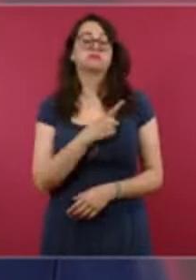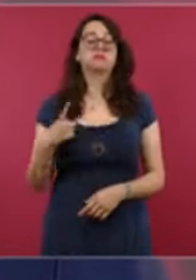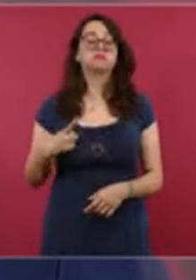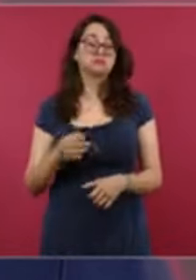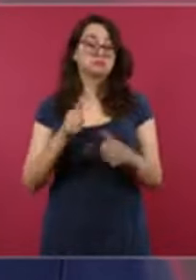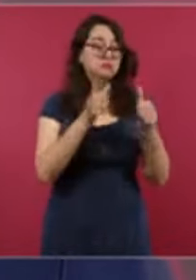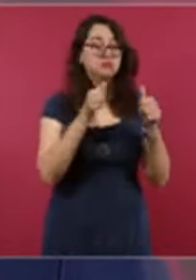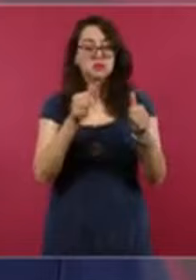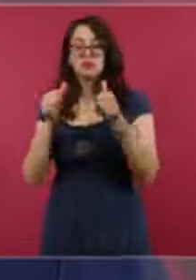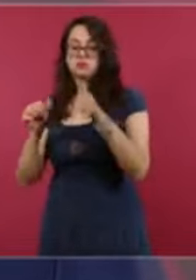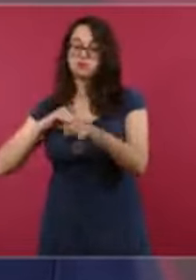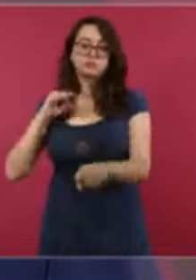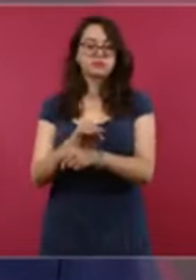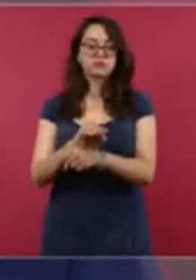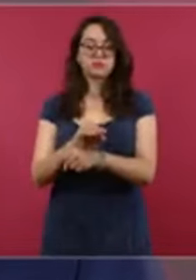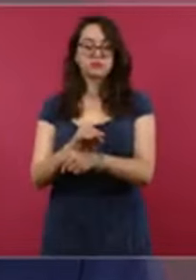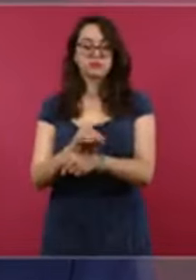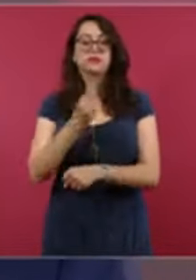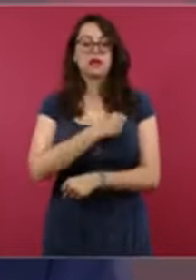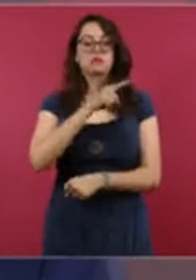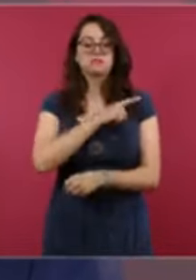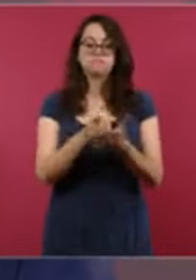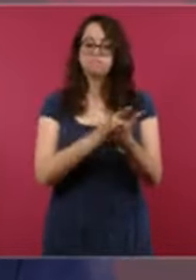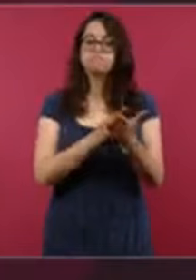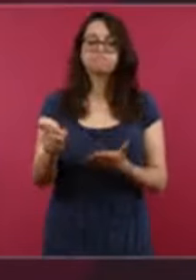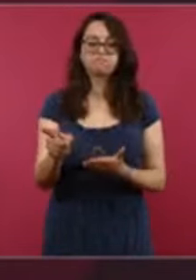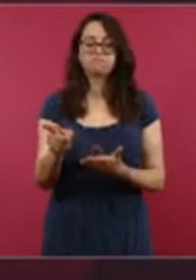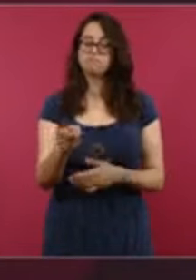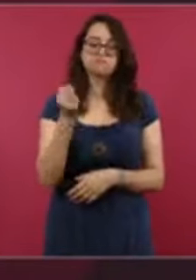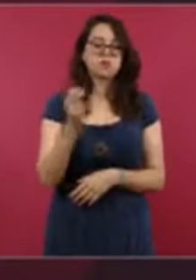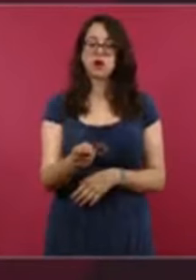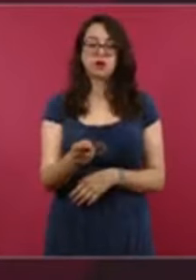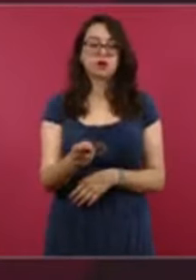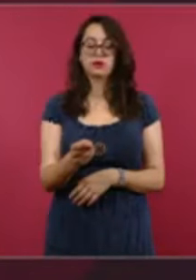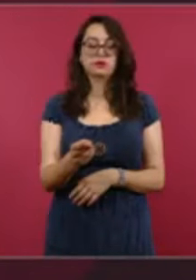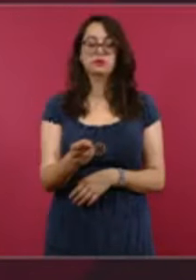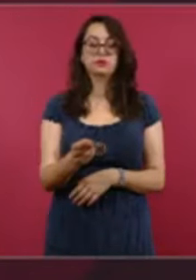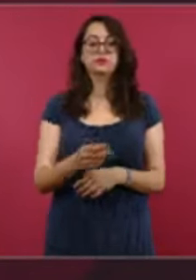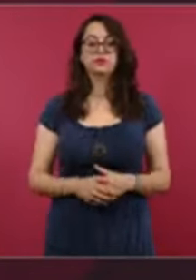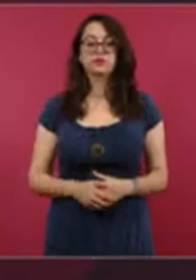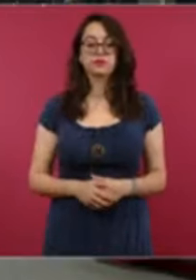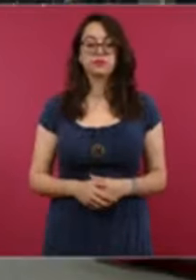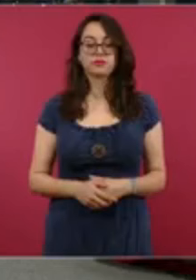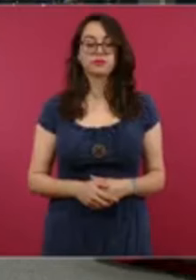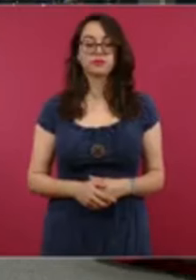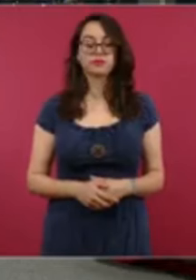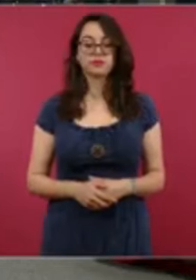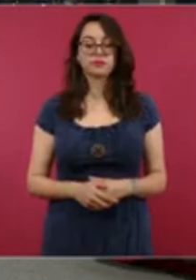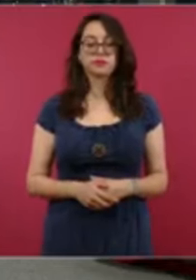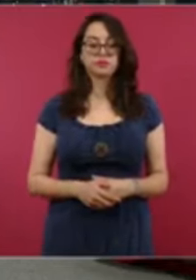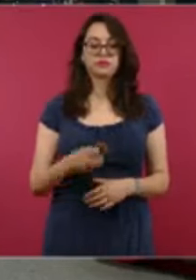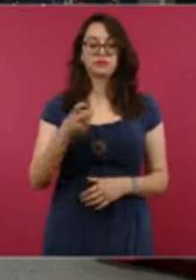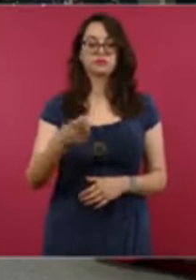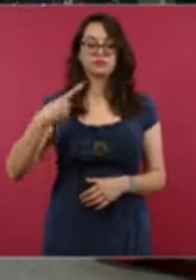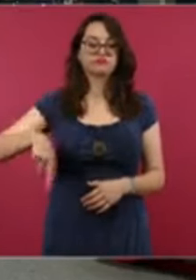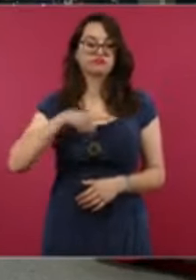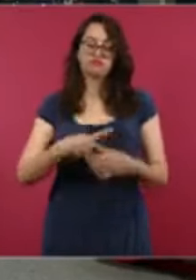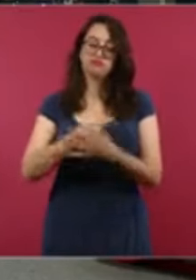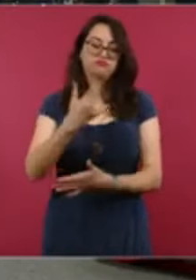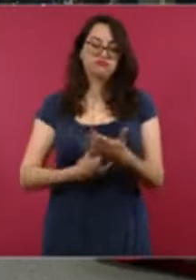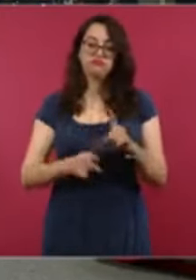tumba. Y la salud es un derecho, no es un privilegio, repito. Eso nos hace distintos, nos hace